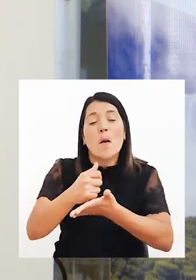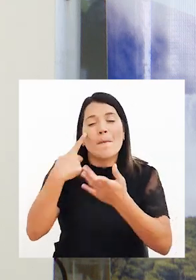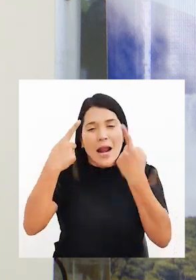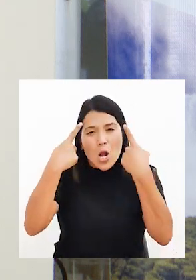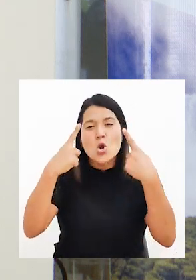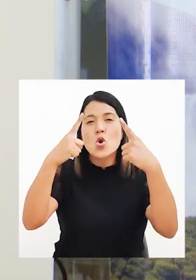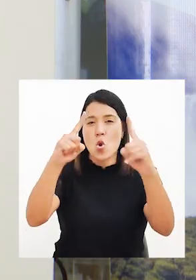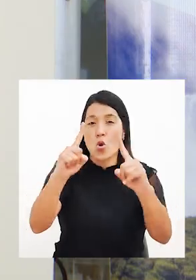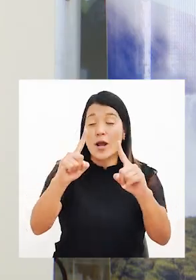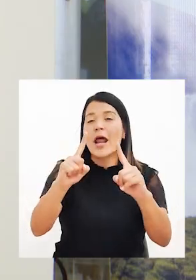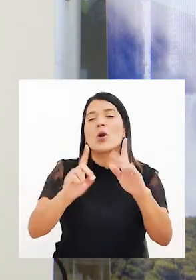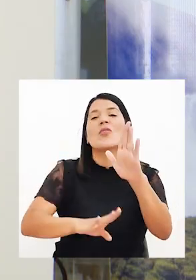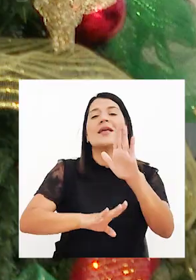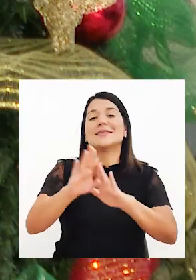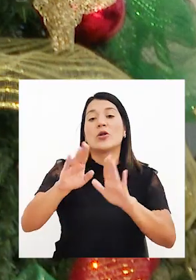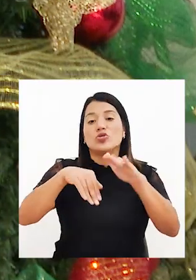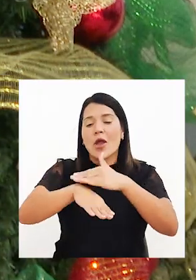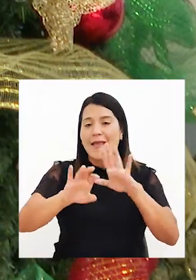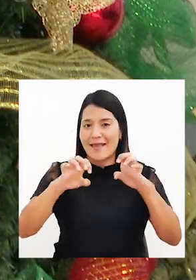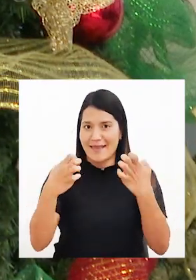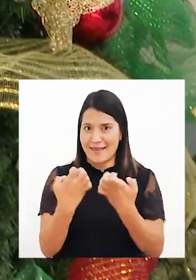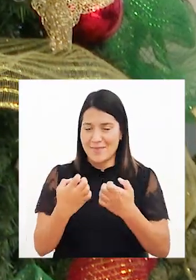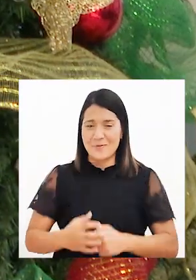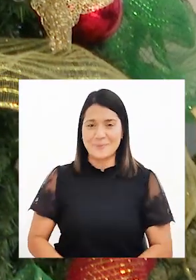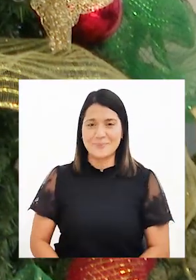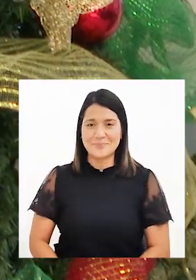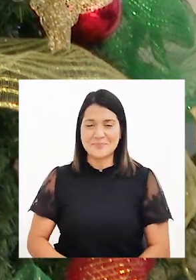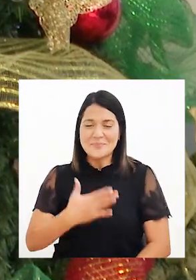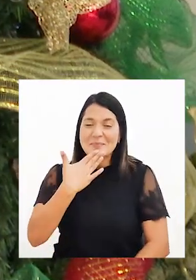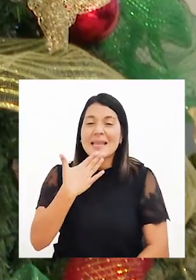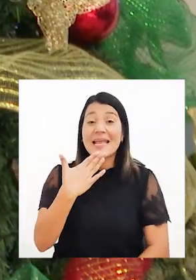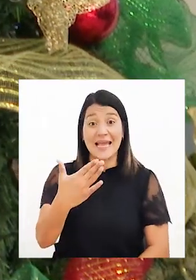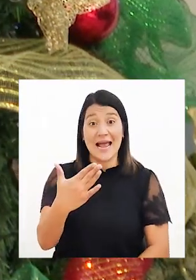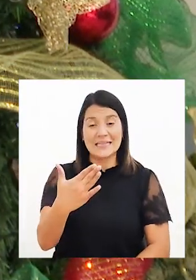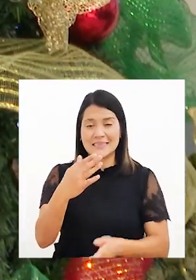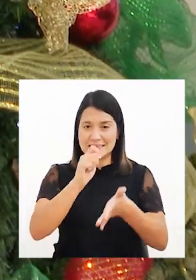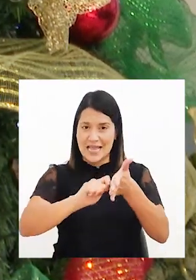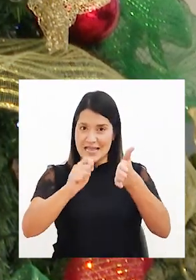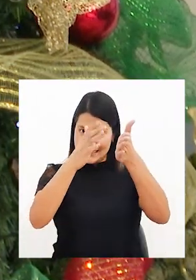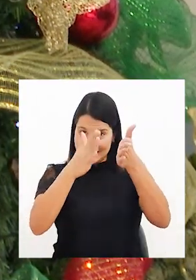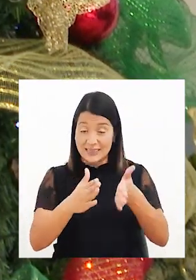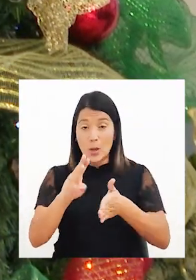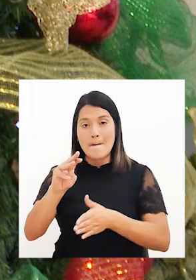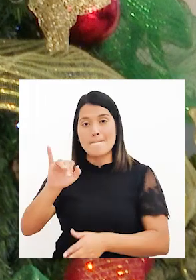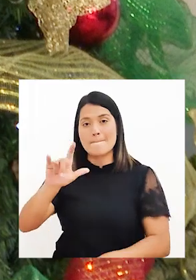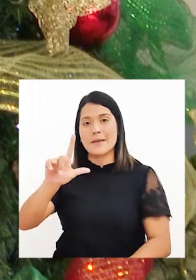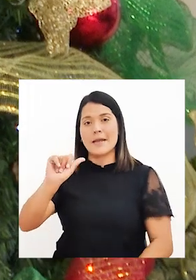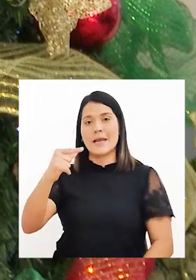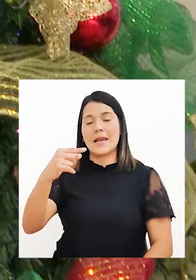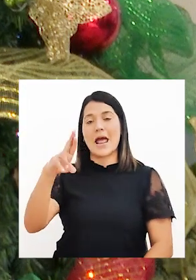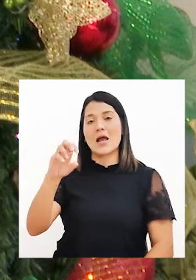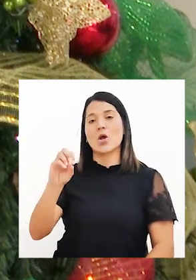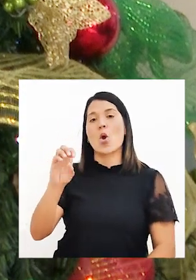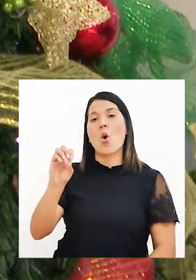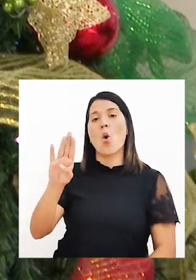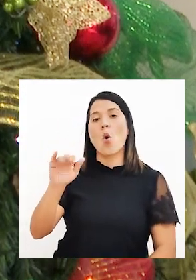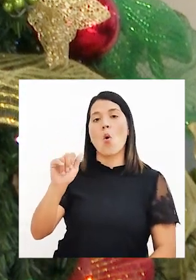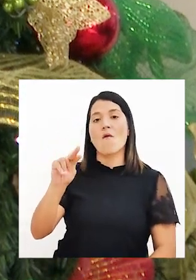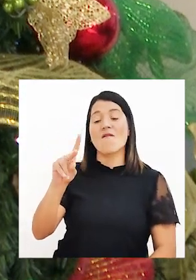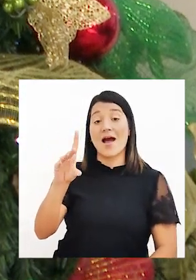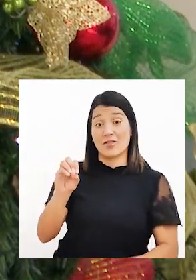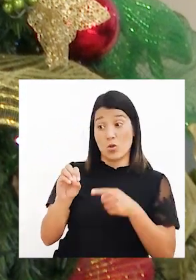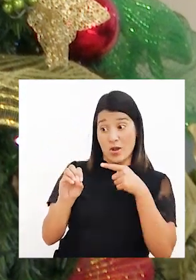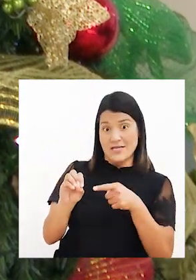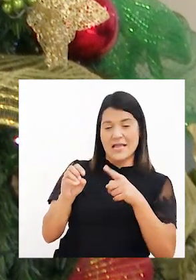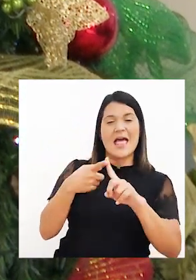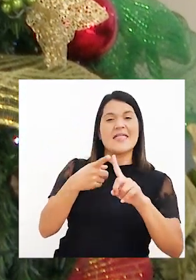realización colectiva del mismo. Gracias a la escritora Milagro Obando Matarrita, quien desde